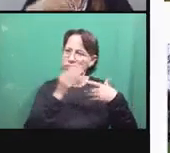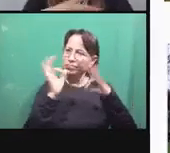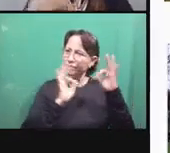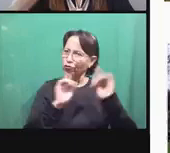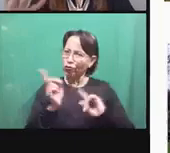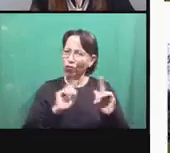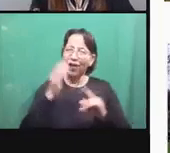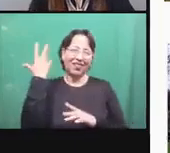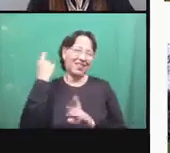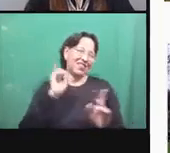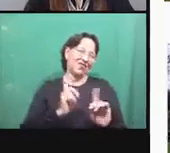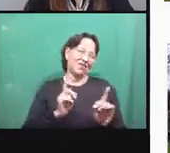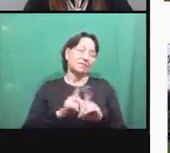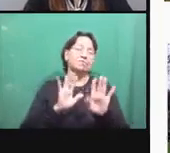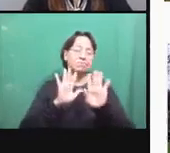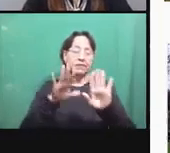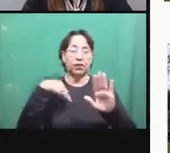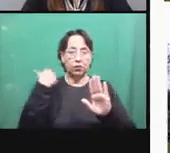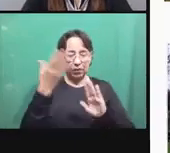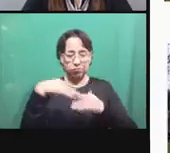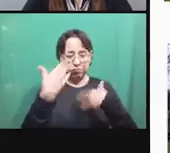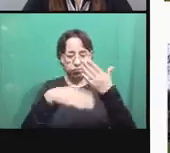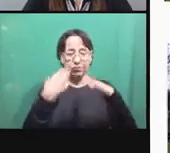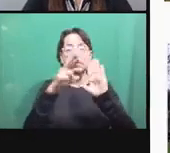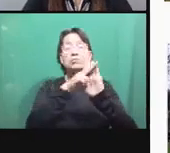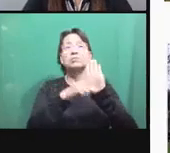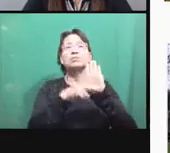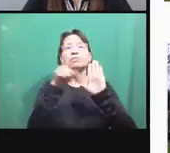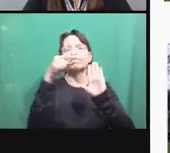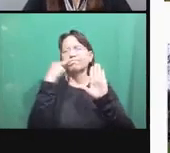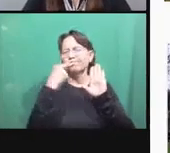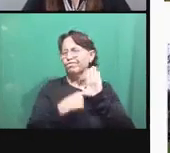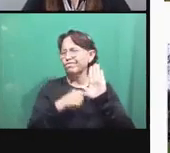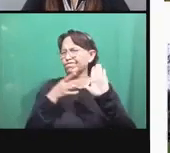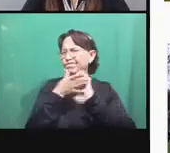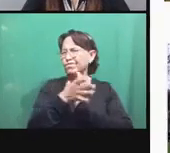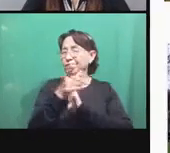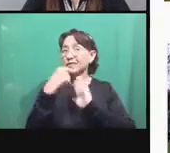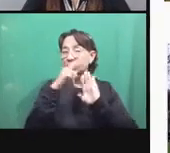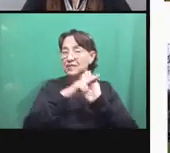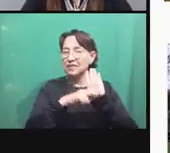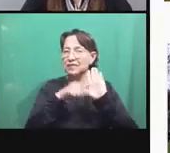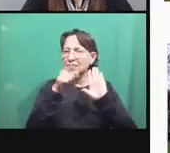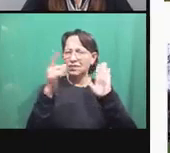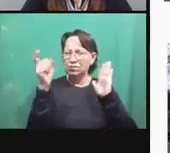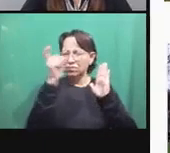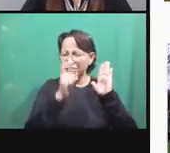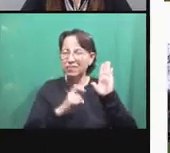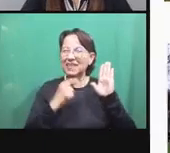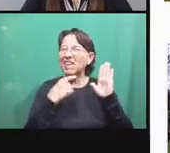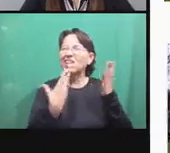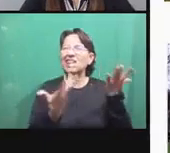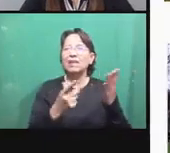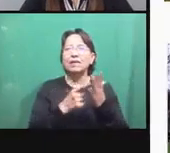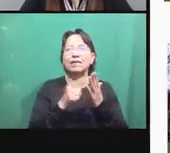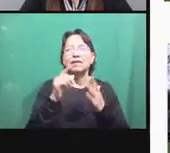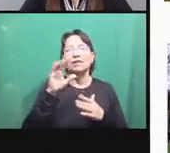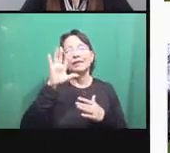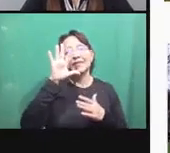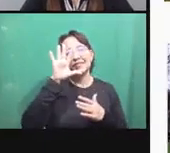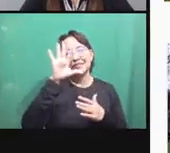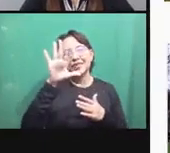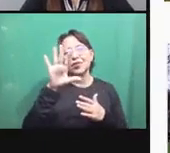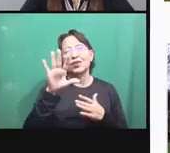Siguiendo pues con el tema normativo, un poco es importante mencionar que la norma que regula el graffiti es el decreto 529